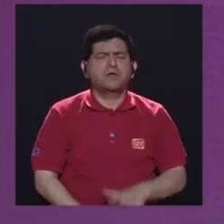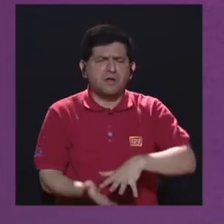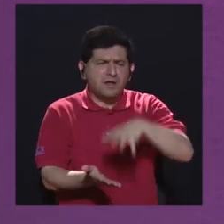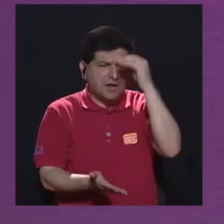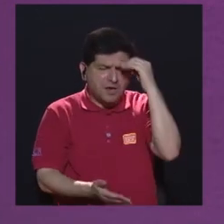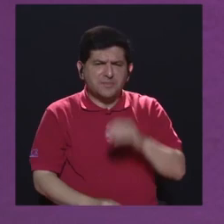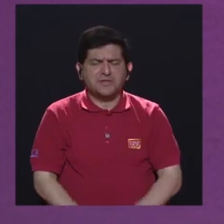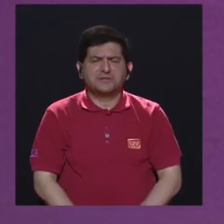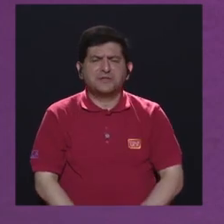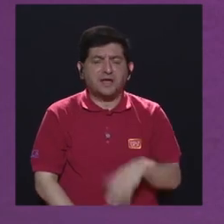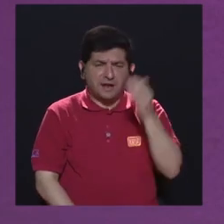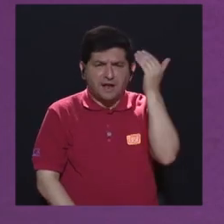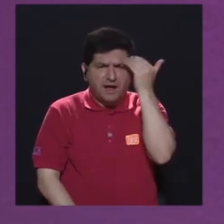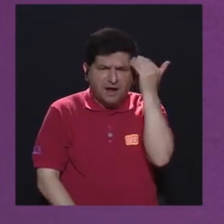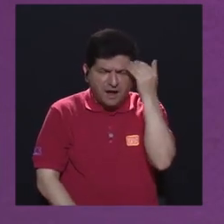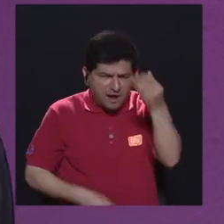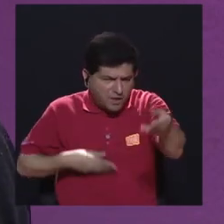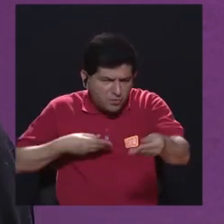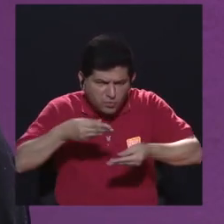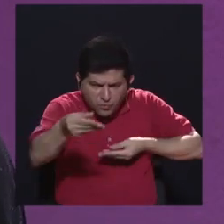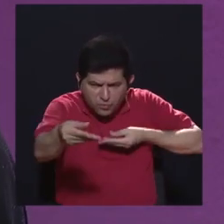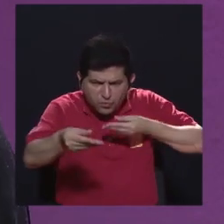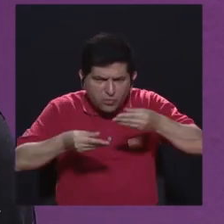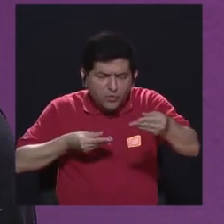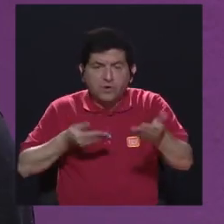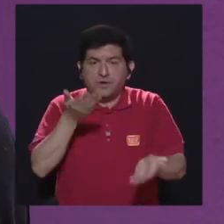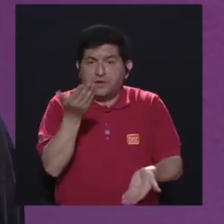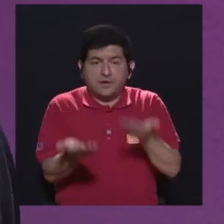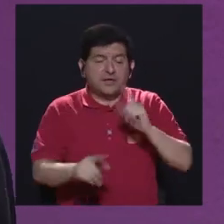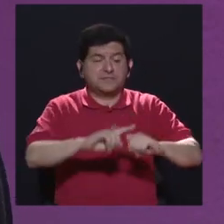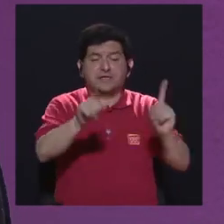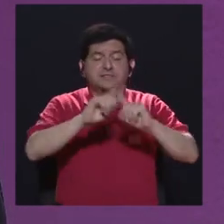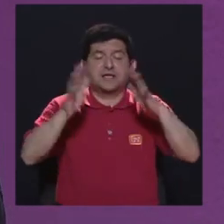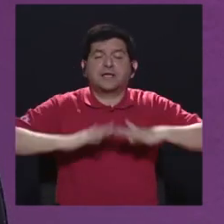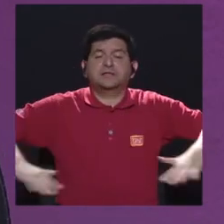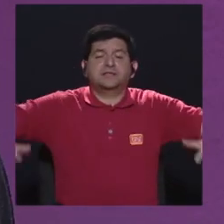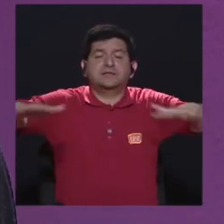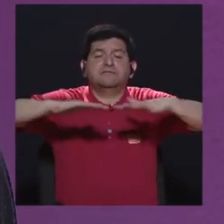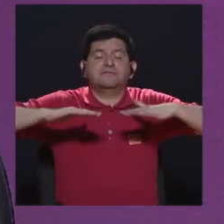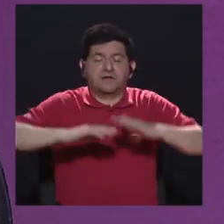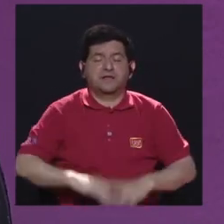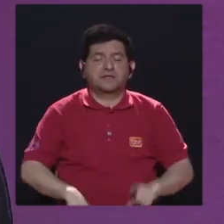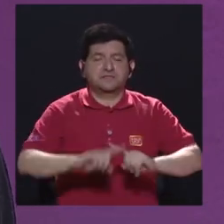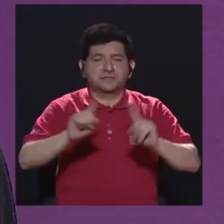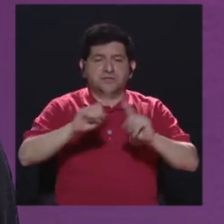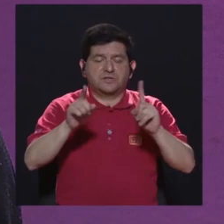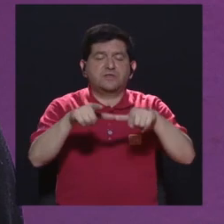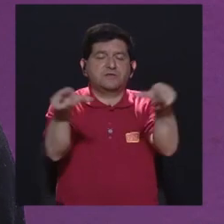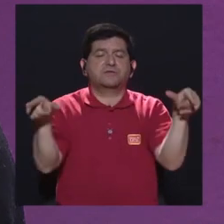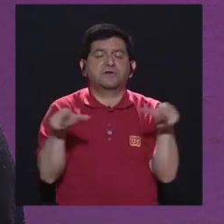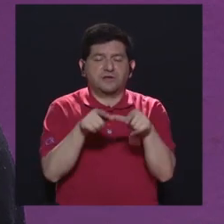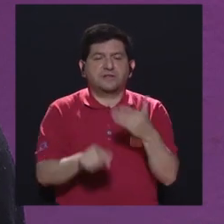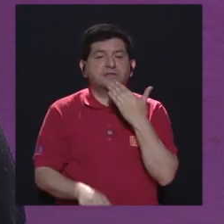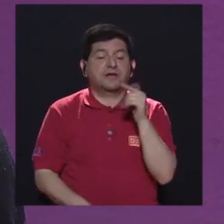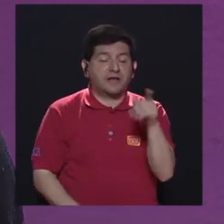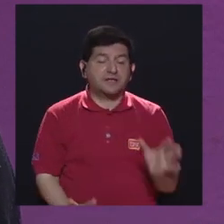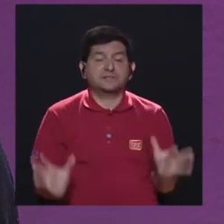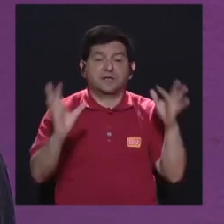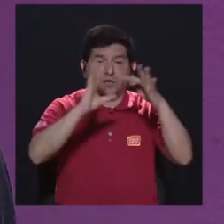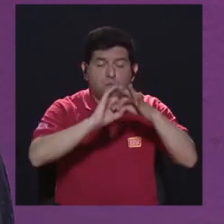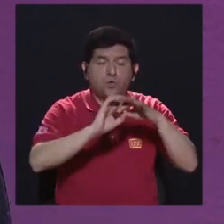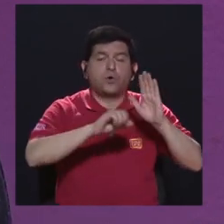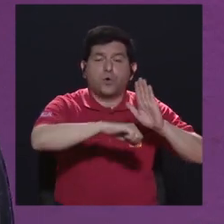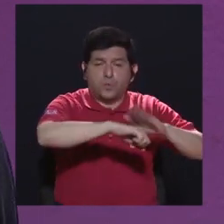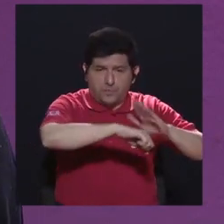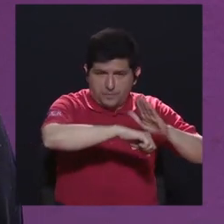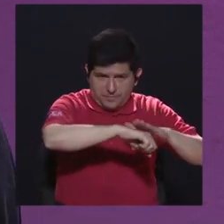al tráfico de conocimiento y otros conocimientos que están en otras dimensiones de otras geografías, gracias a estos lazos que permite un